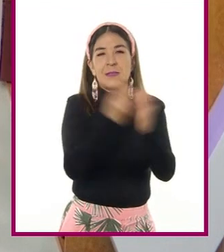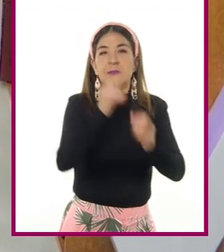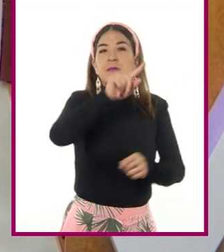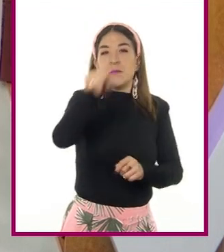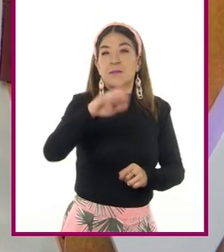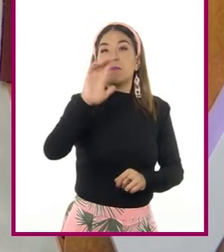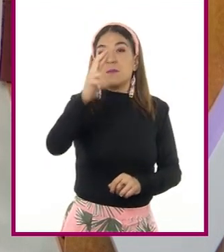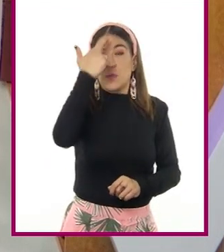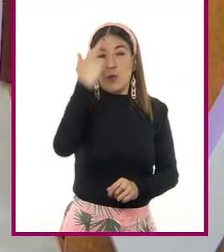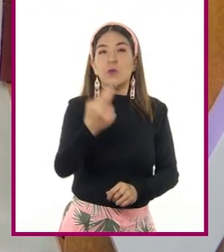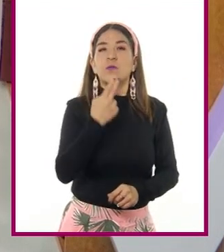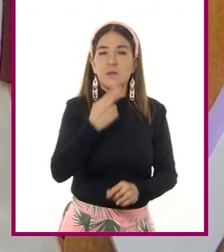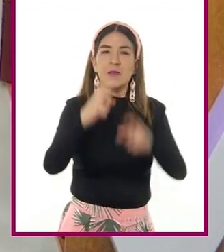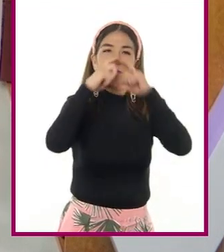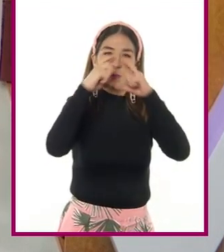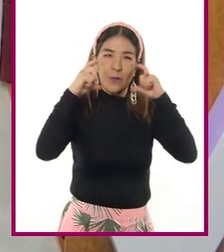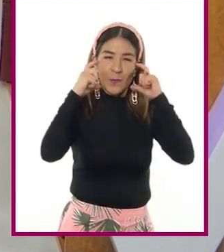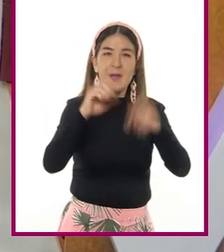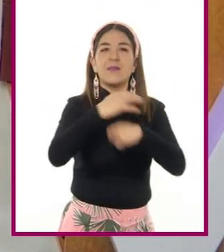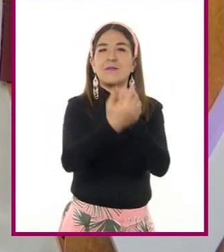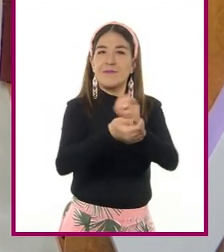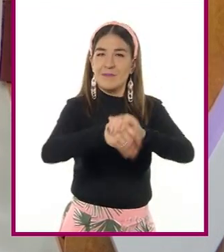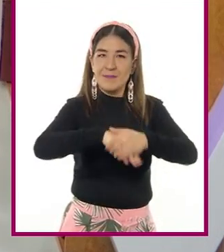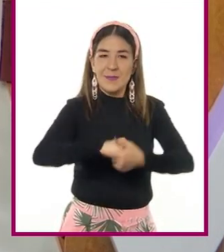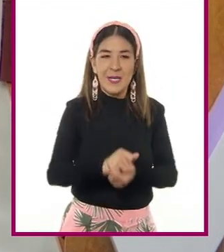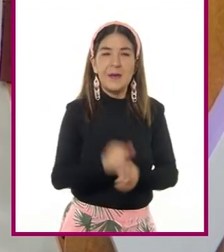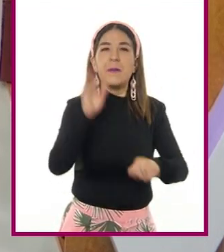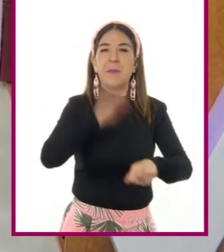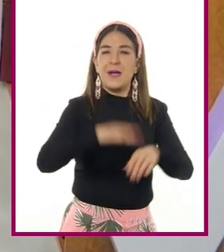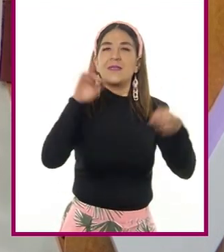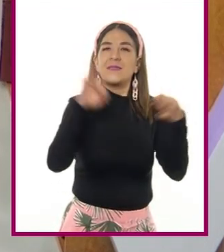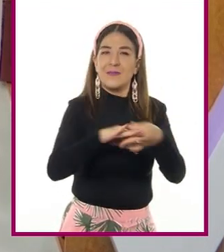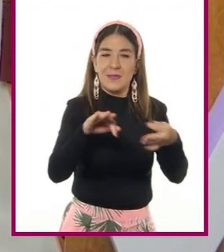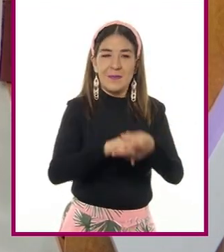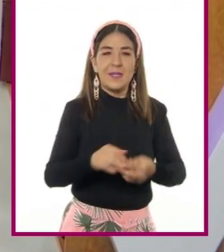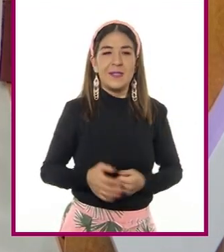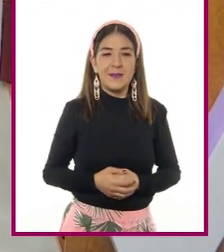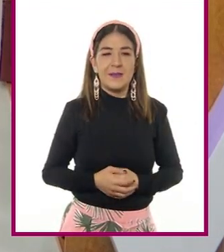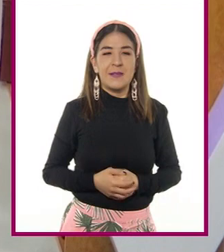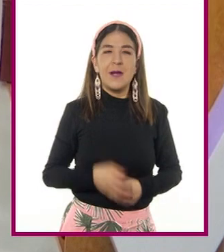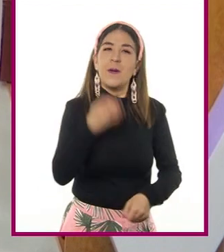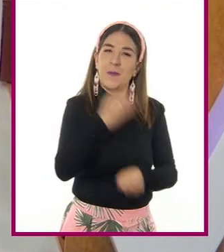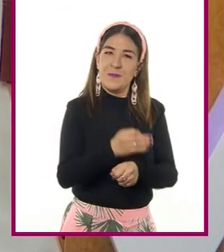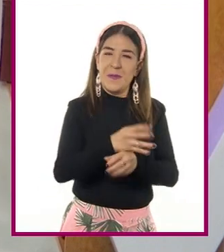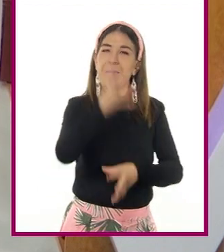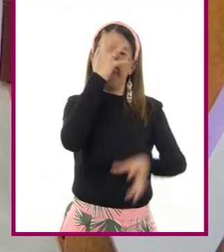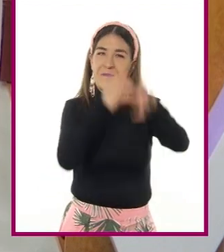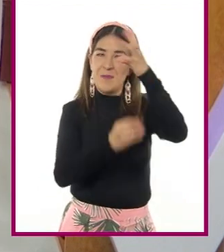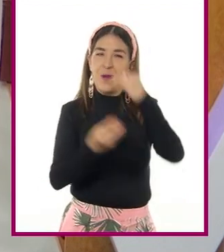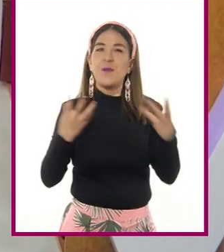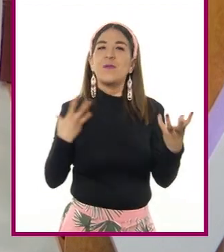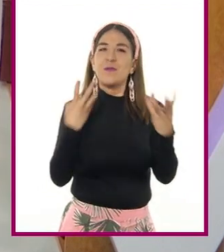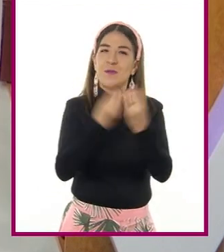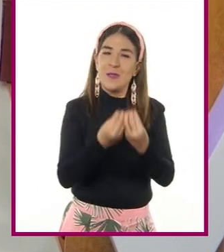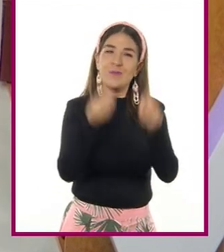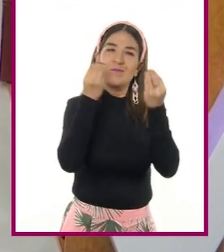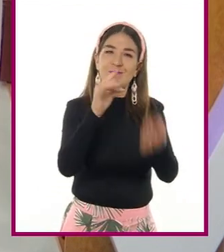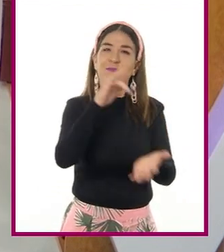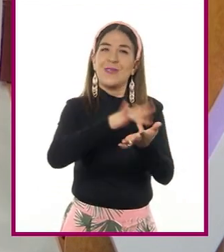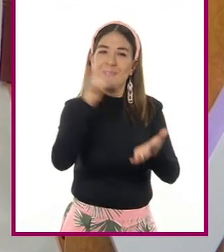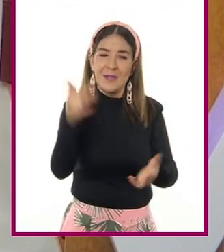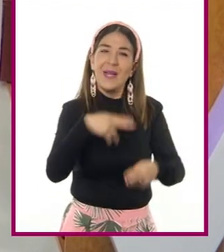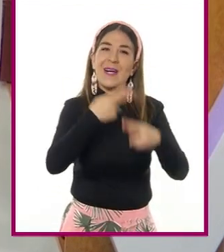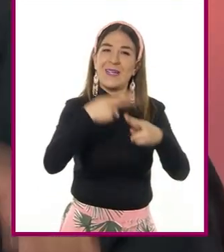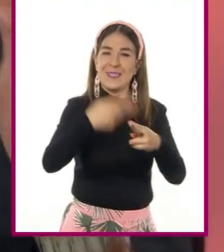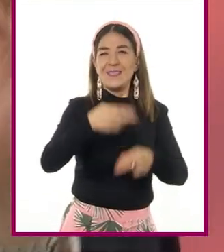Recuerden utilizar el cubrebocas y lavarse las manos de manera frecuente. Hemos aprendido algo nuevo. Muchas gracias